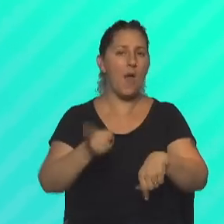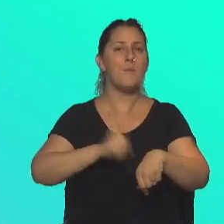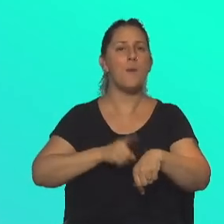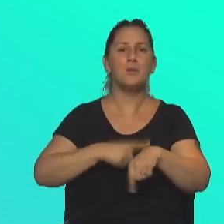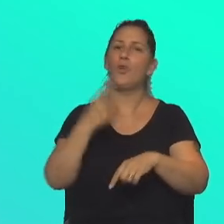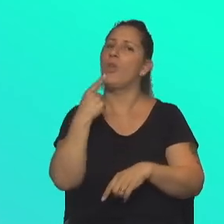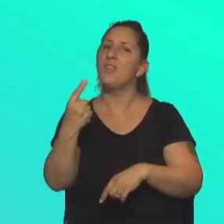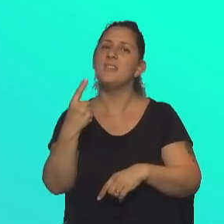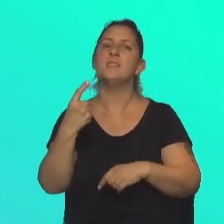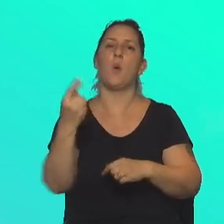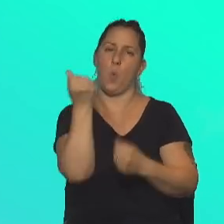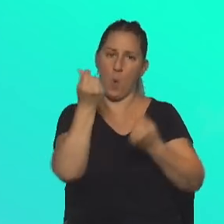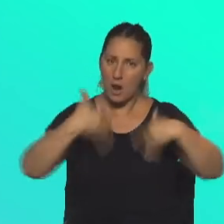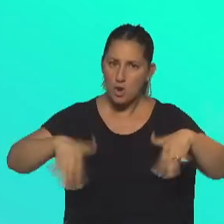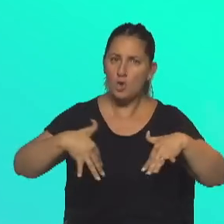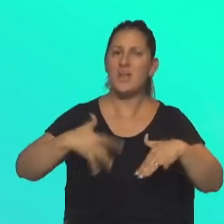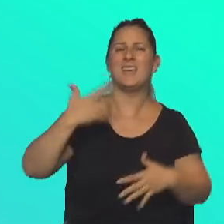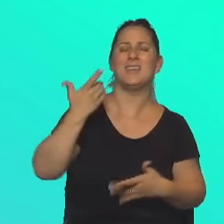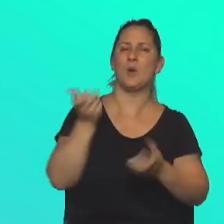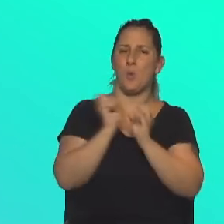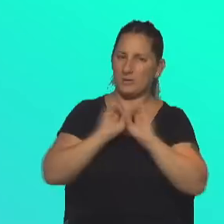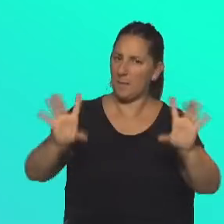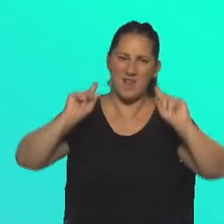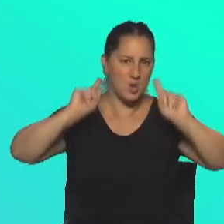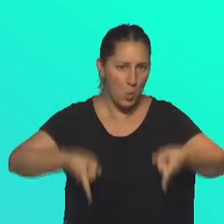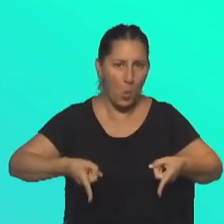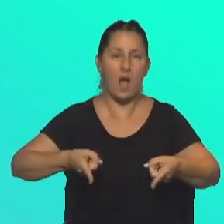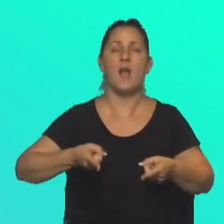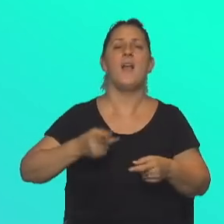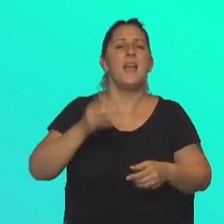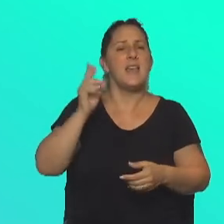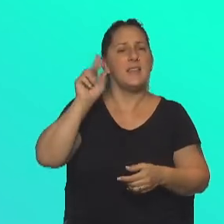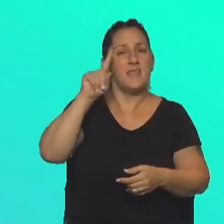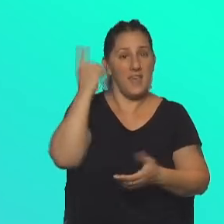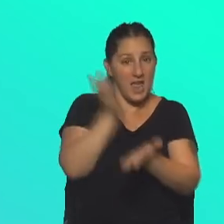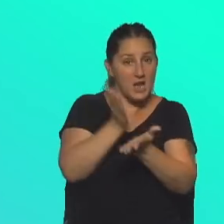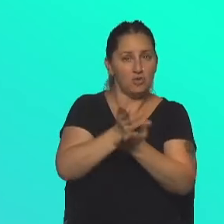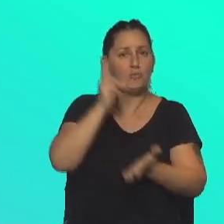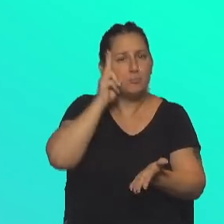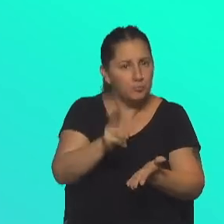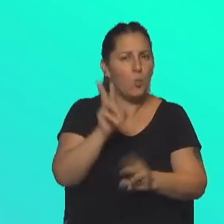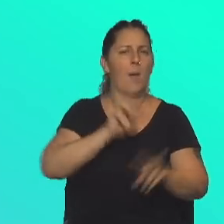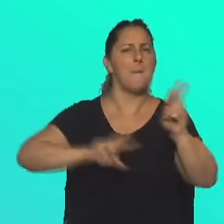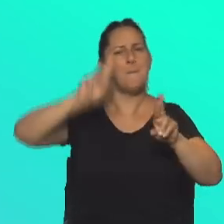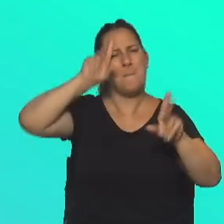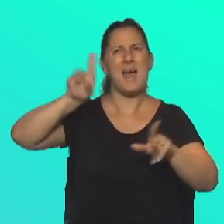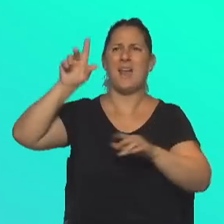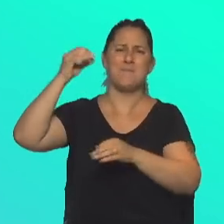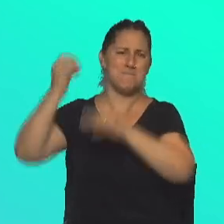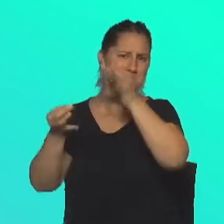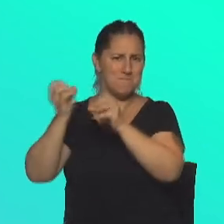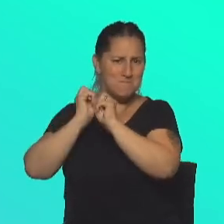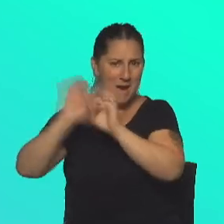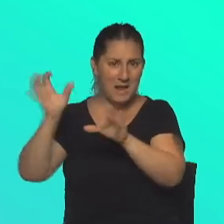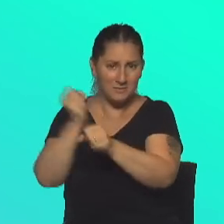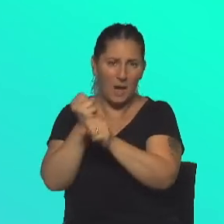estime disvaliosas e injustas. Respetuoso del Estado de Derecho, buscaré revertir la mala resolución de la Corte